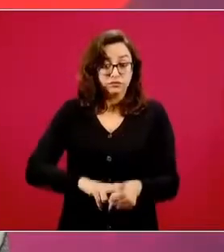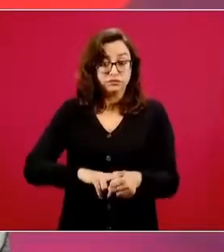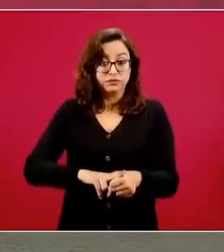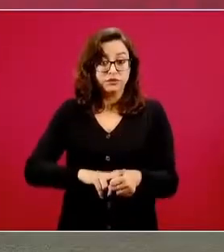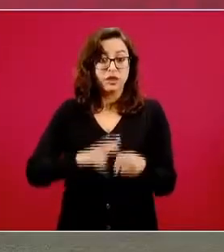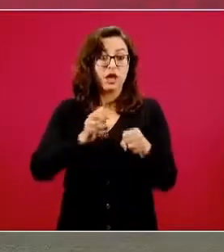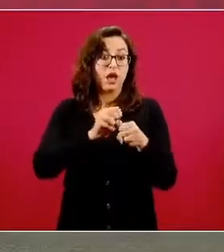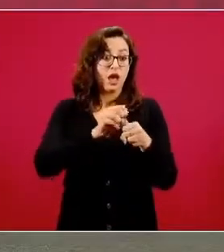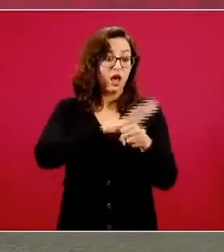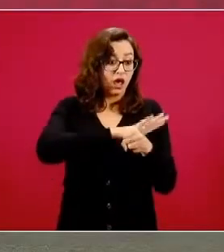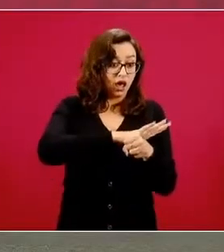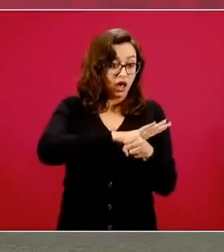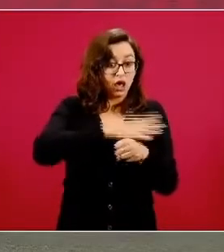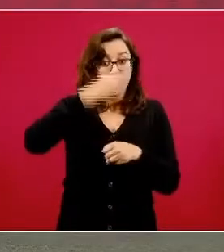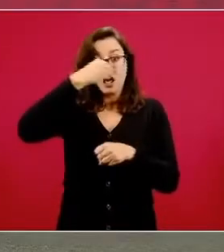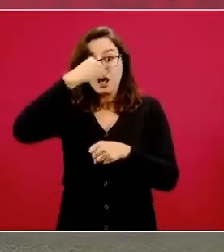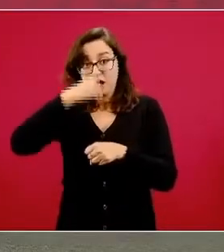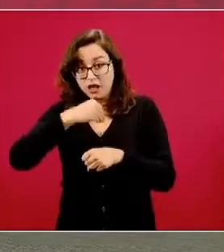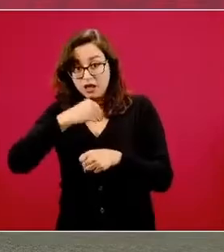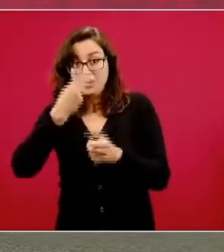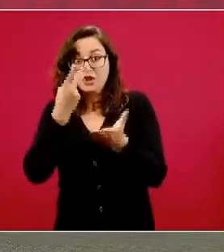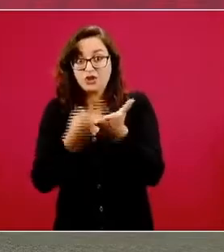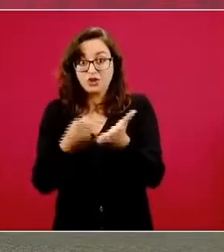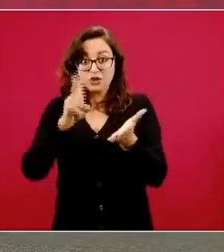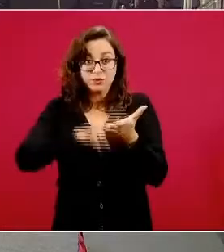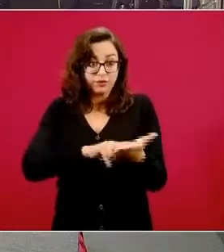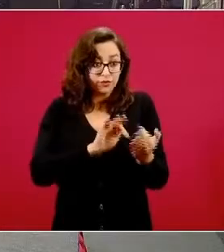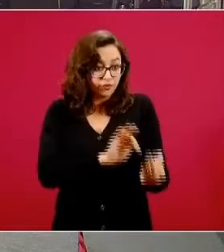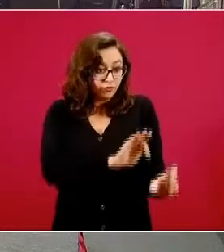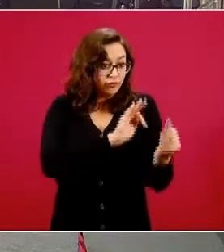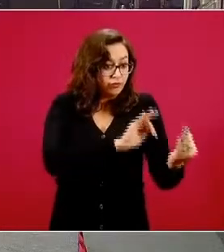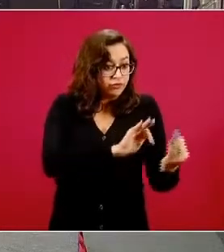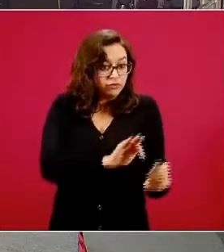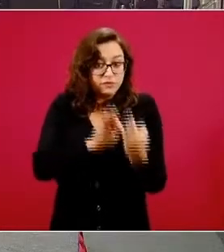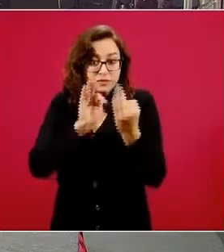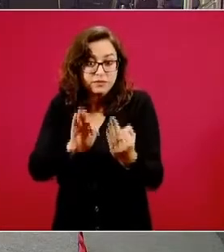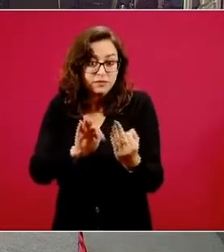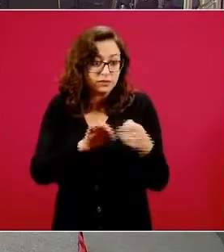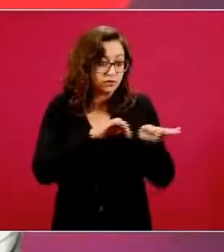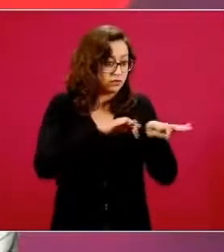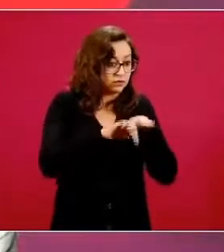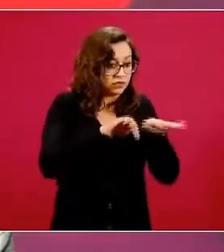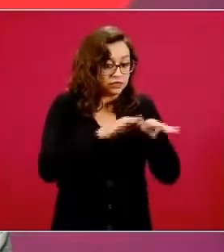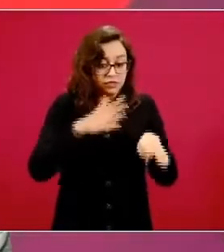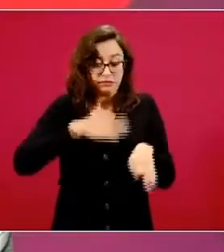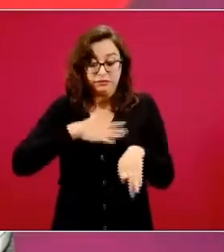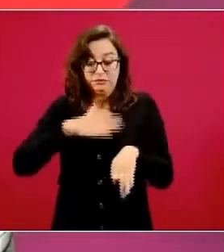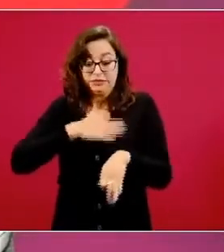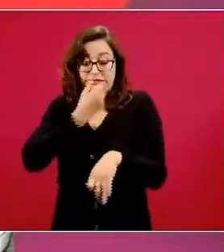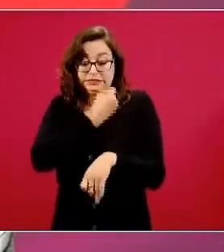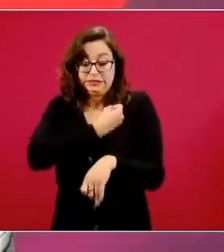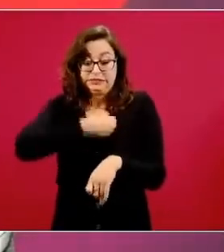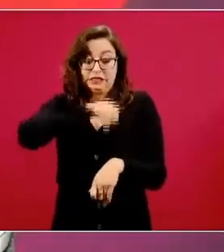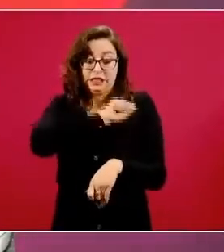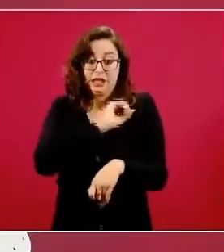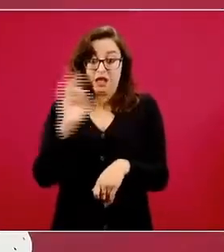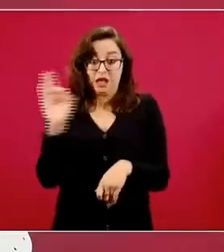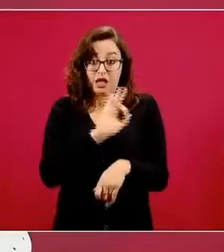además atiende COVID y estoy ahí en la línea de batalla exponiéndome